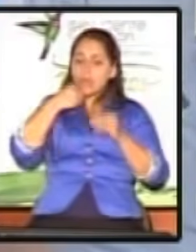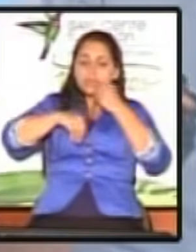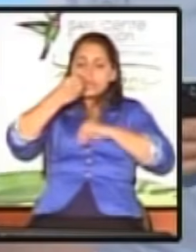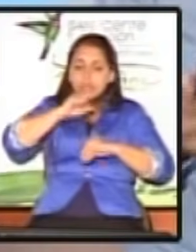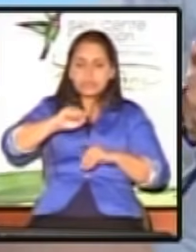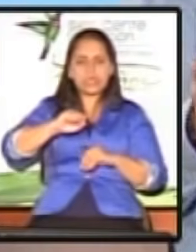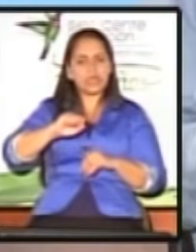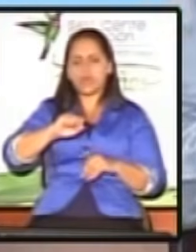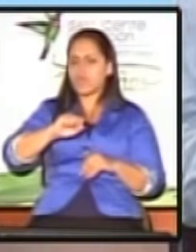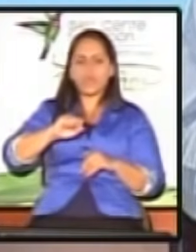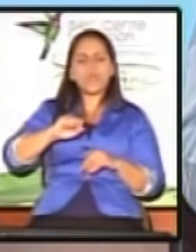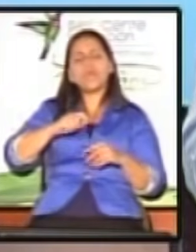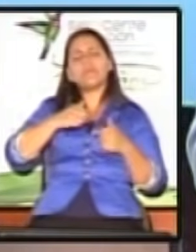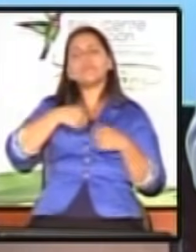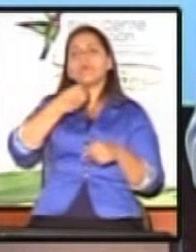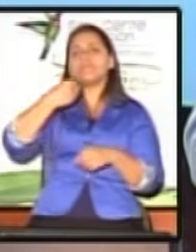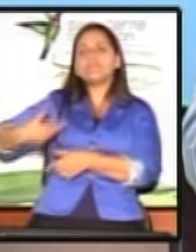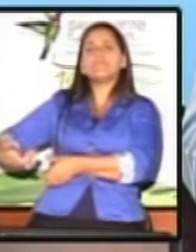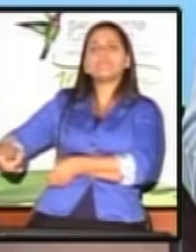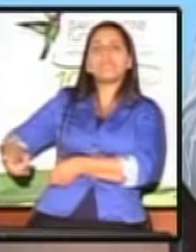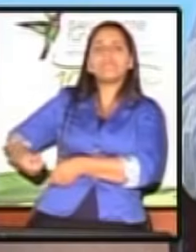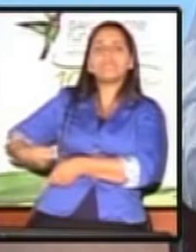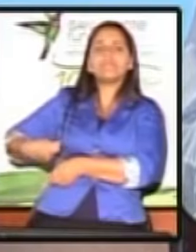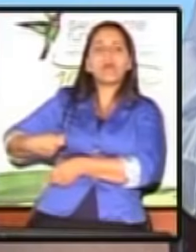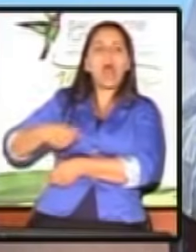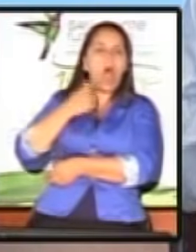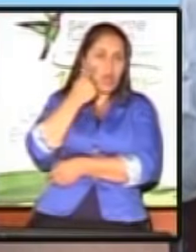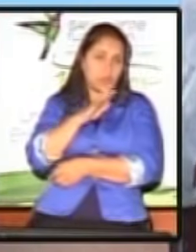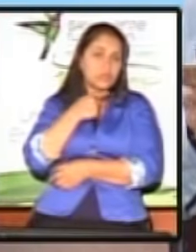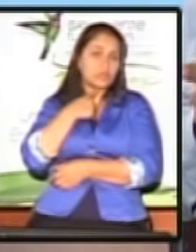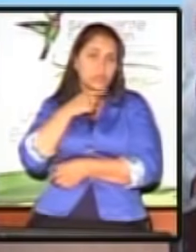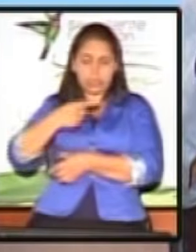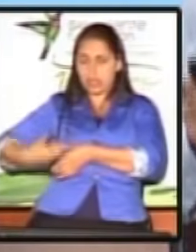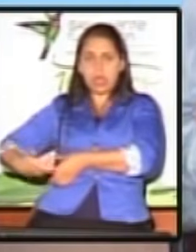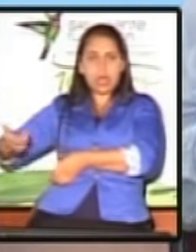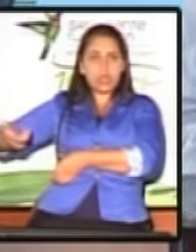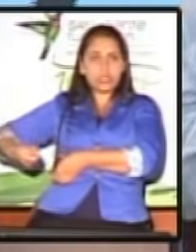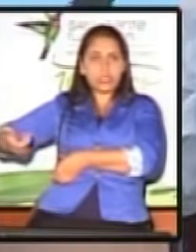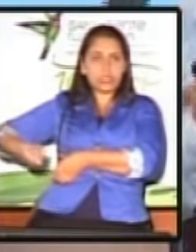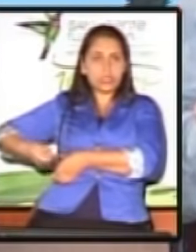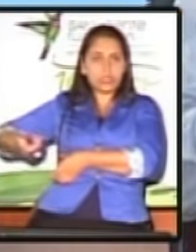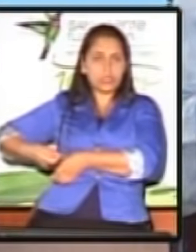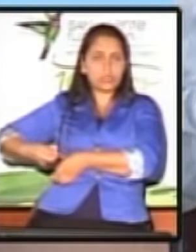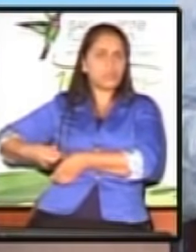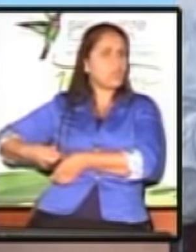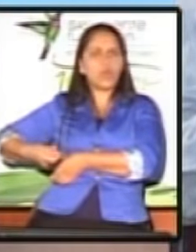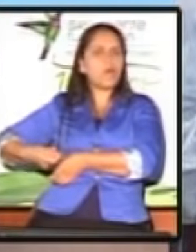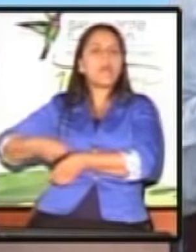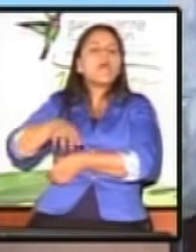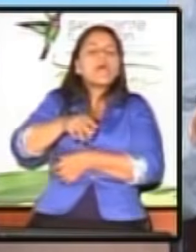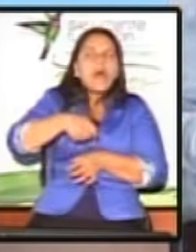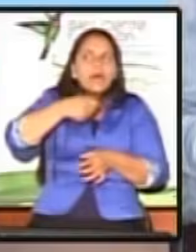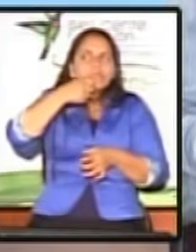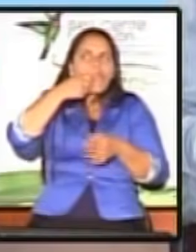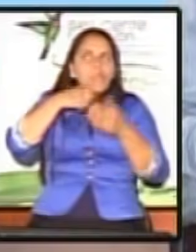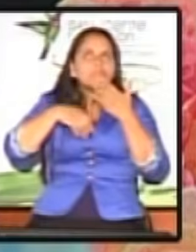la comida también sea un disfrute y que más que nutrir nos haga disfrutar y que nos vincule de una u otra manera